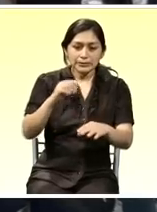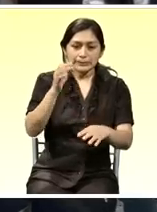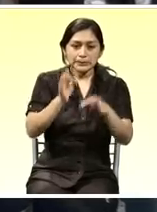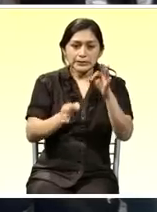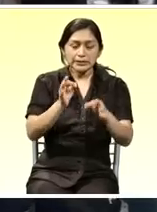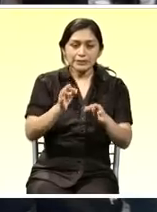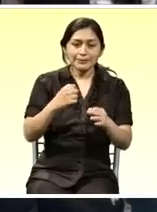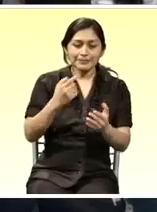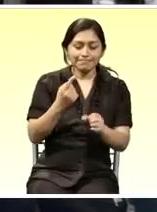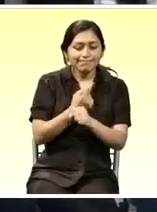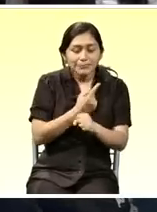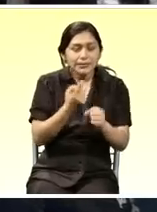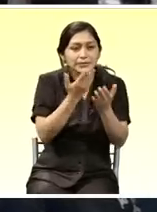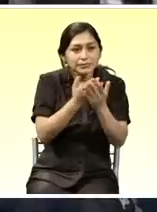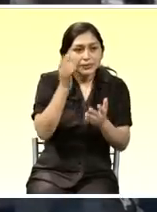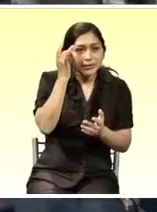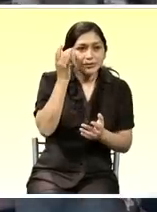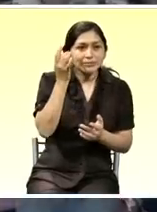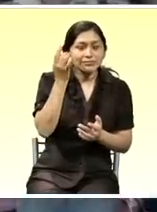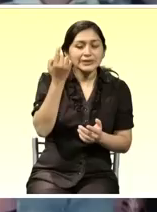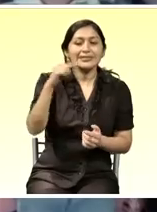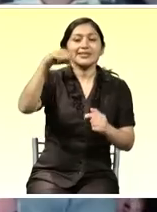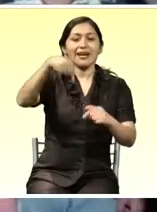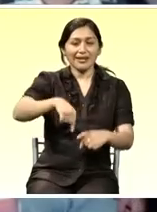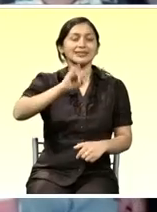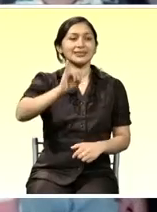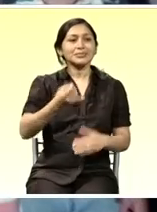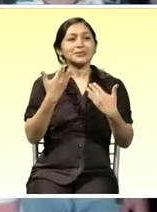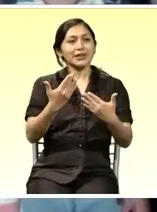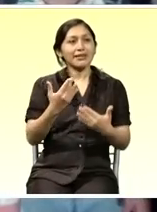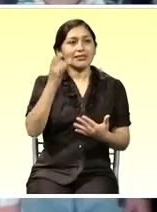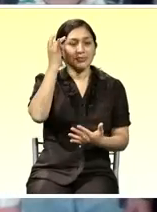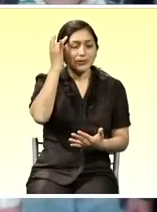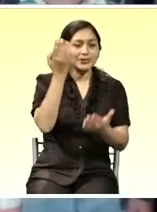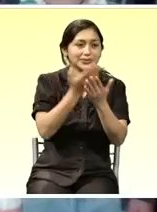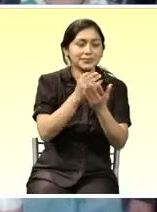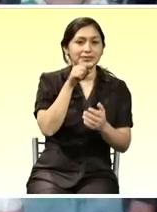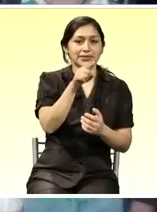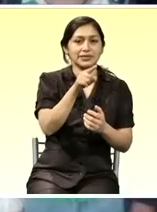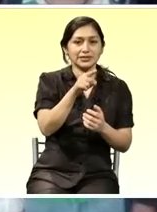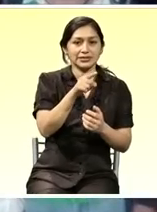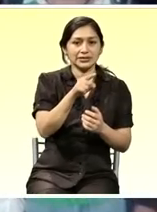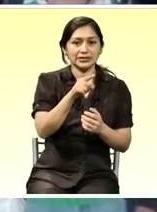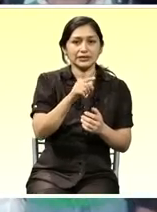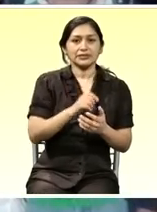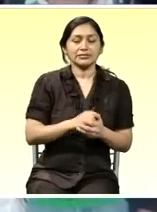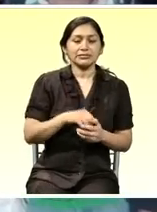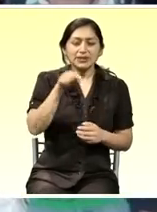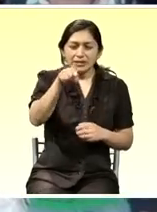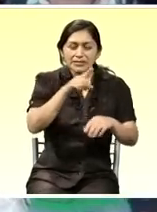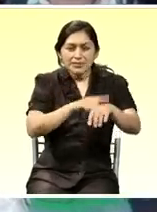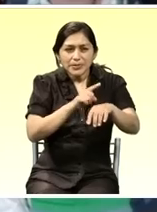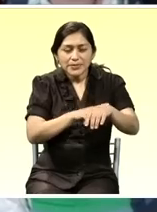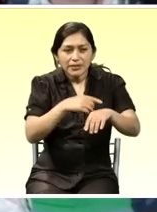pero ahora puedo y espero que me la concedas. entonces tus llagas me llenarán